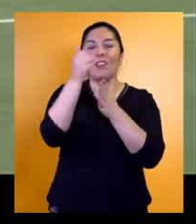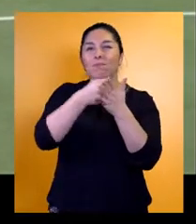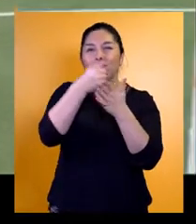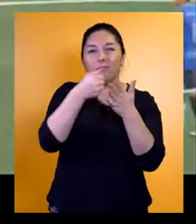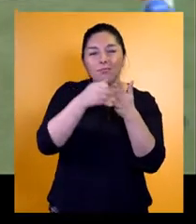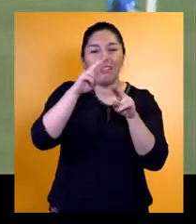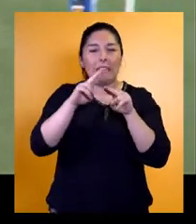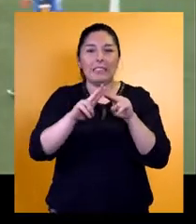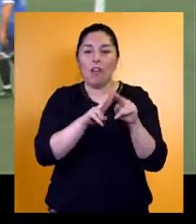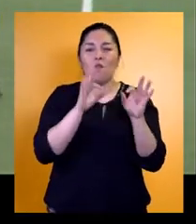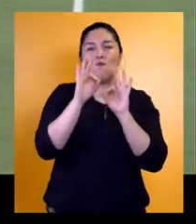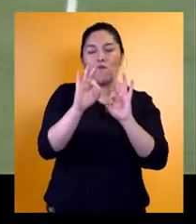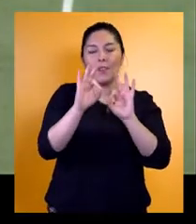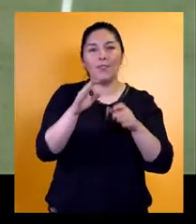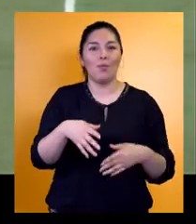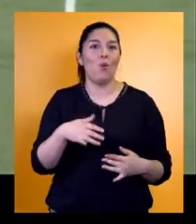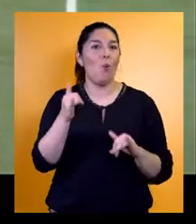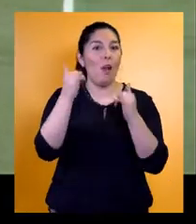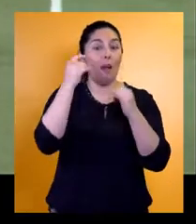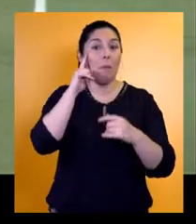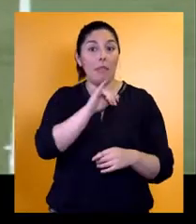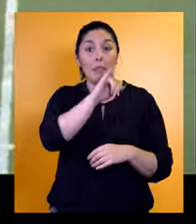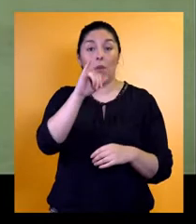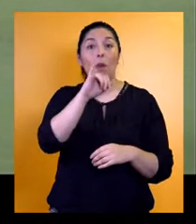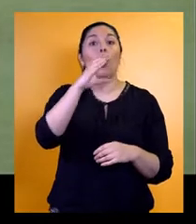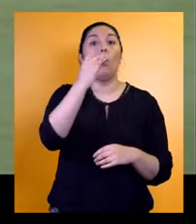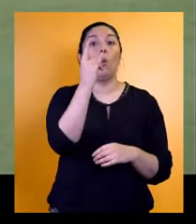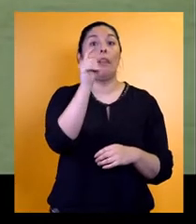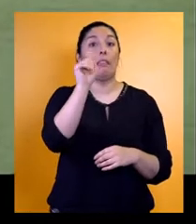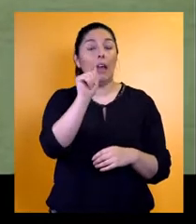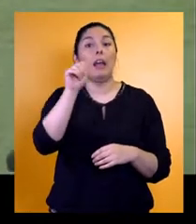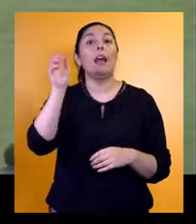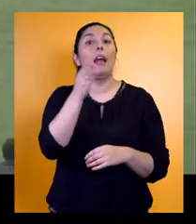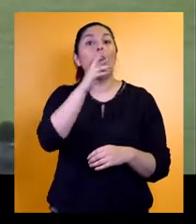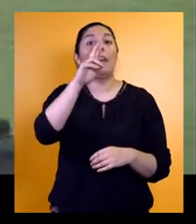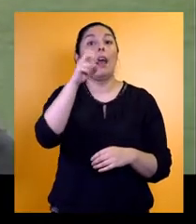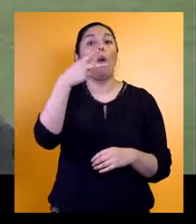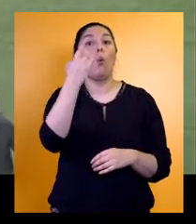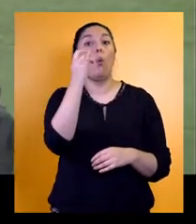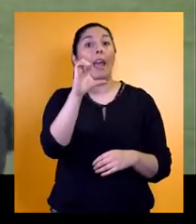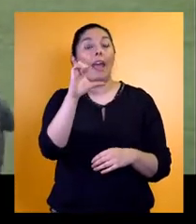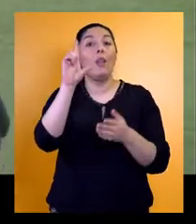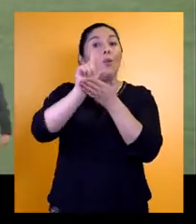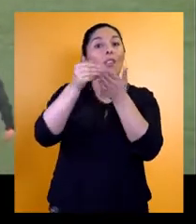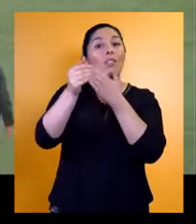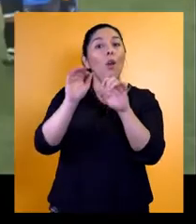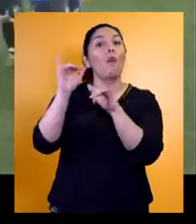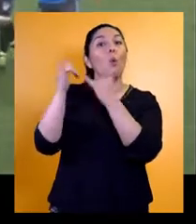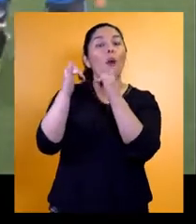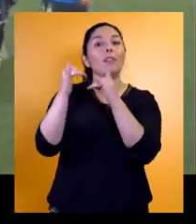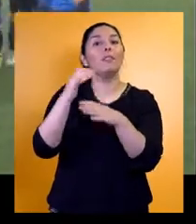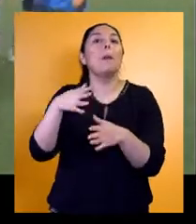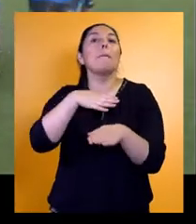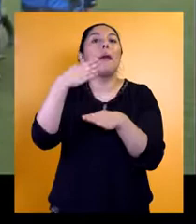en la cancha. Ahora la vuelta se traslada hasta Rahue para conocer quién será el finalista del regional versión 2018.